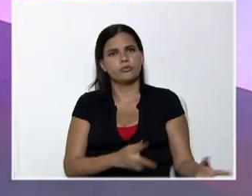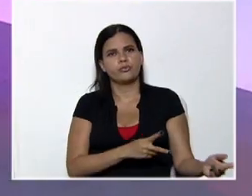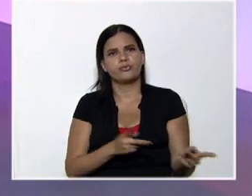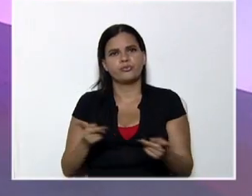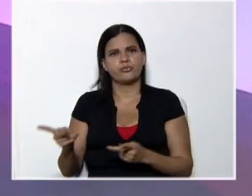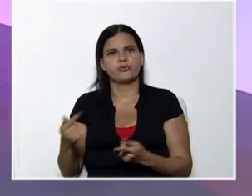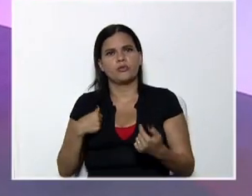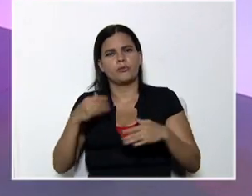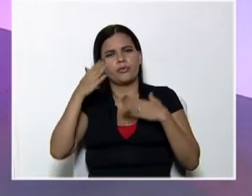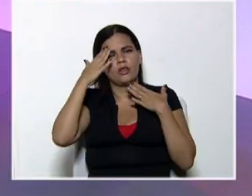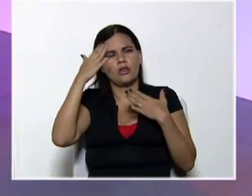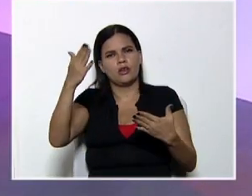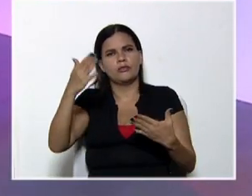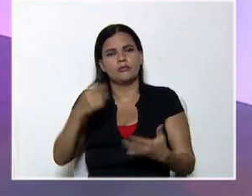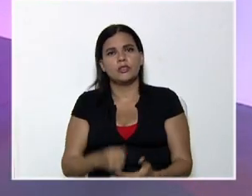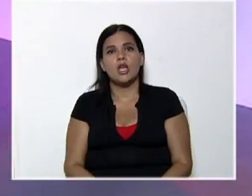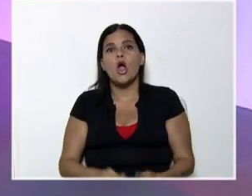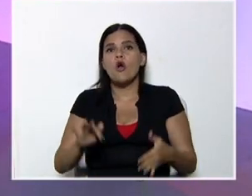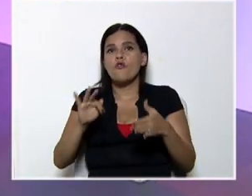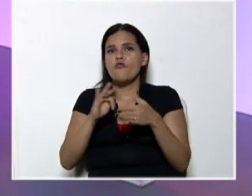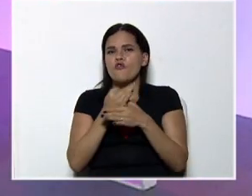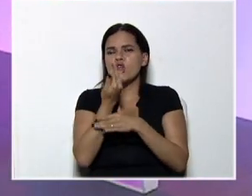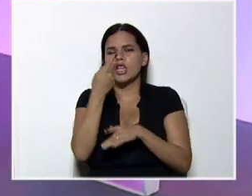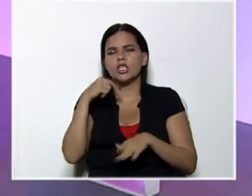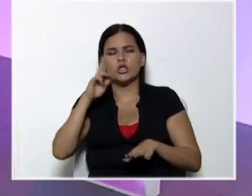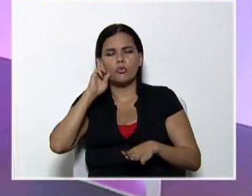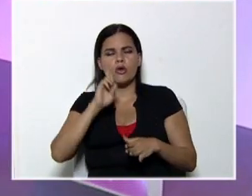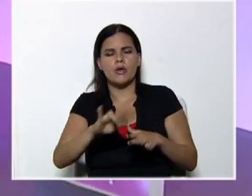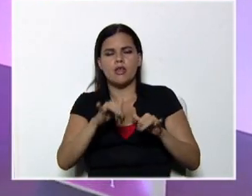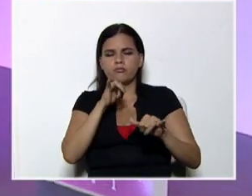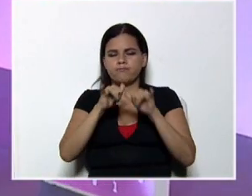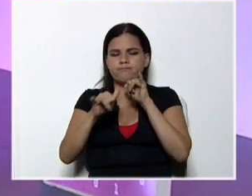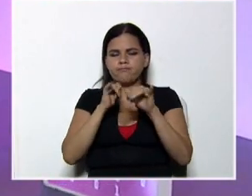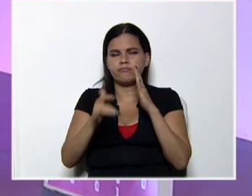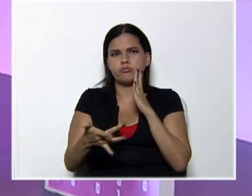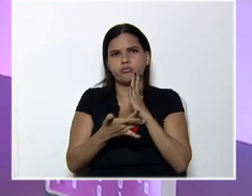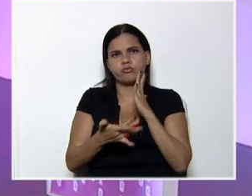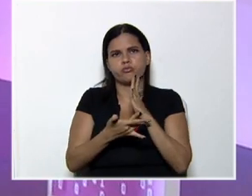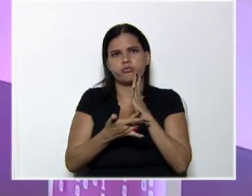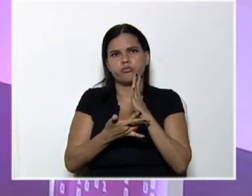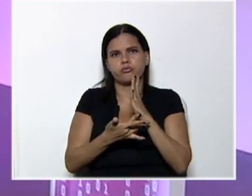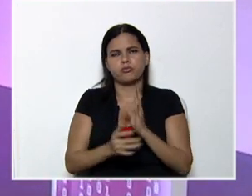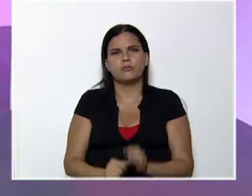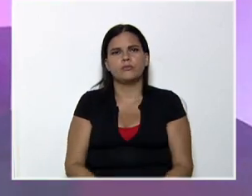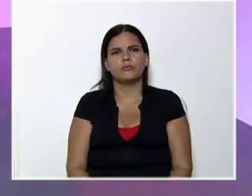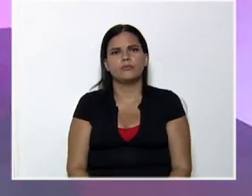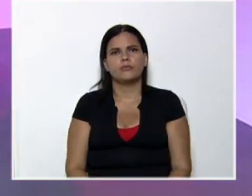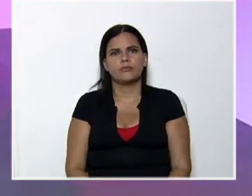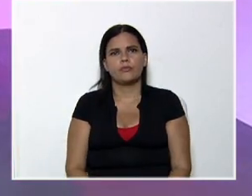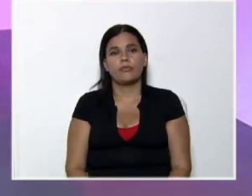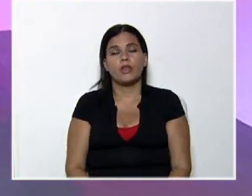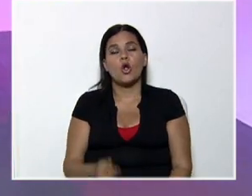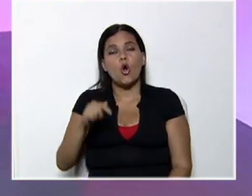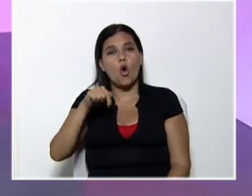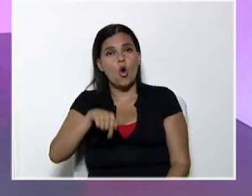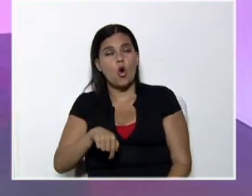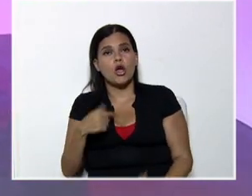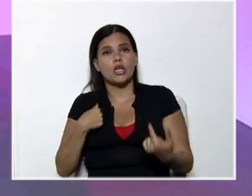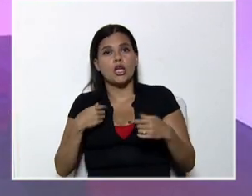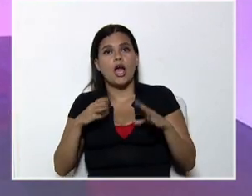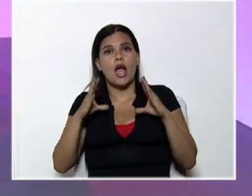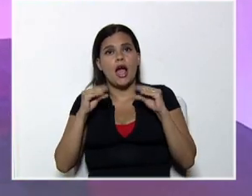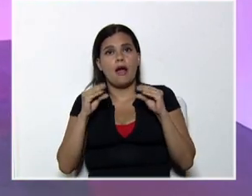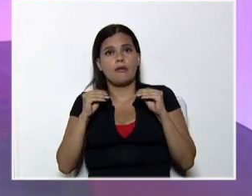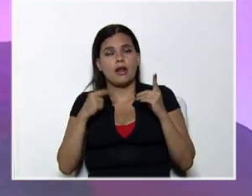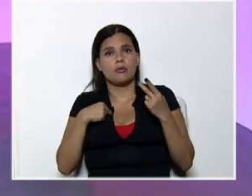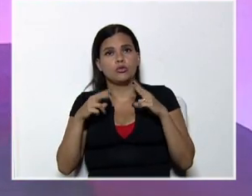Bienvenidos, les saluda Susana Castro de la Fundación Bolivariana de Informática y Telemática, Fundavit. En el segmento de hoy